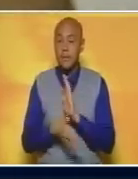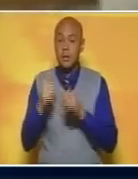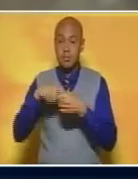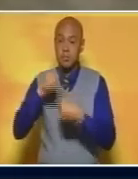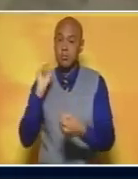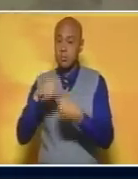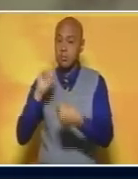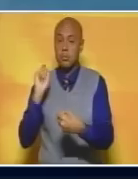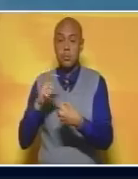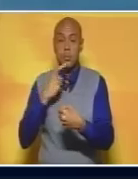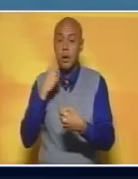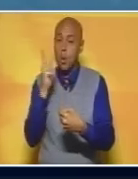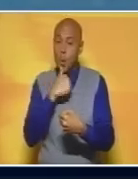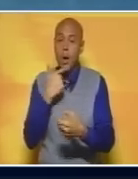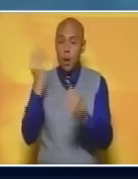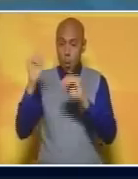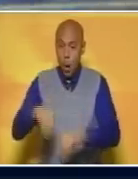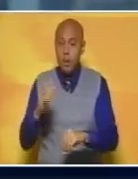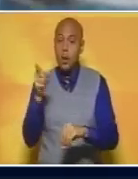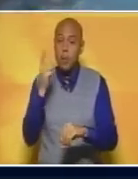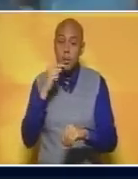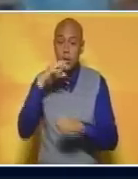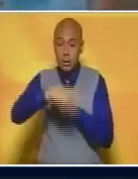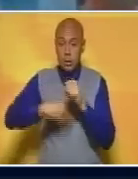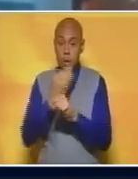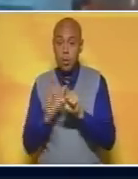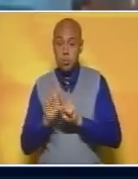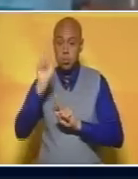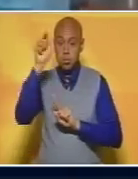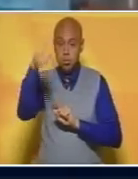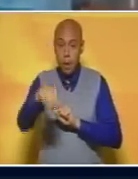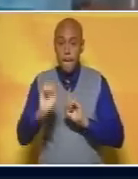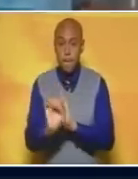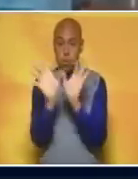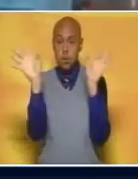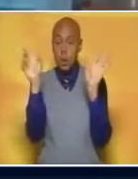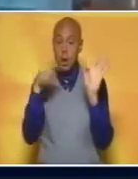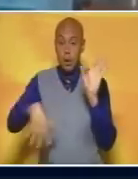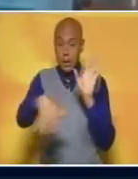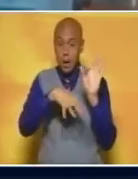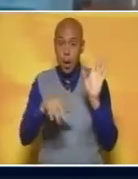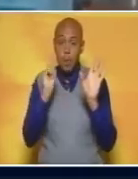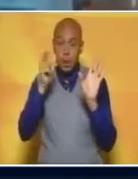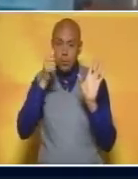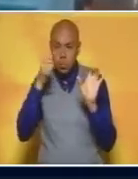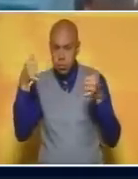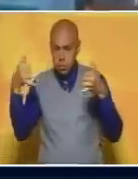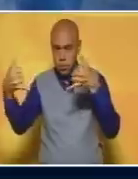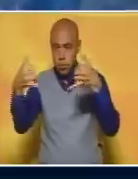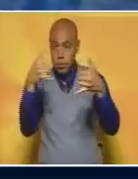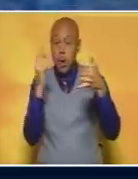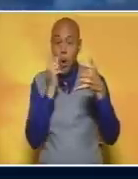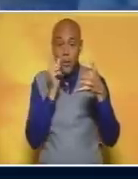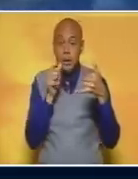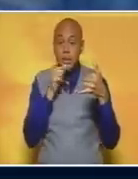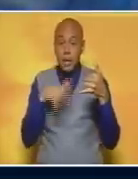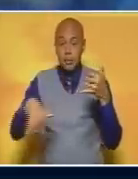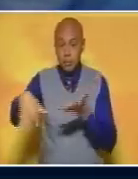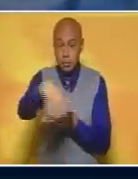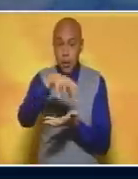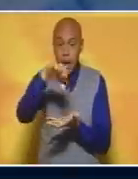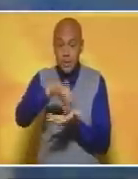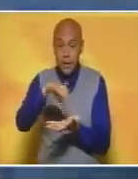acaban también las inspecciones del Organismo Internacional de la Energía Atómica, cuyas cámaras de vigilancia están instaladas en los